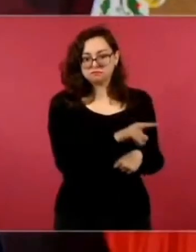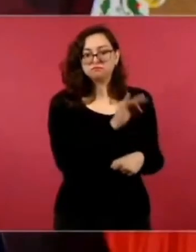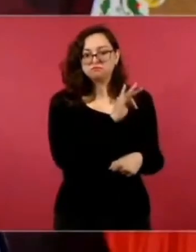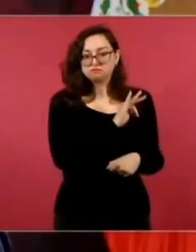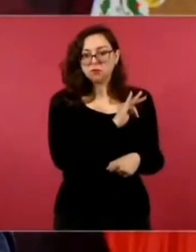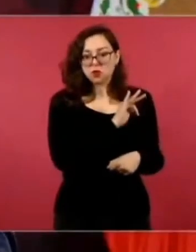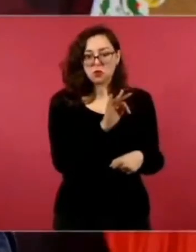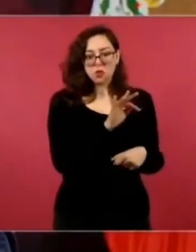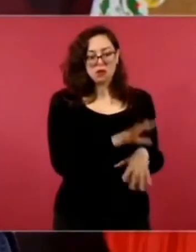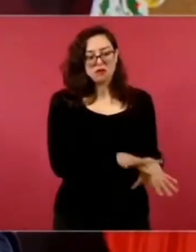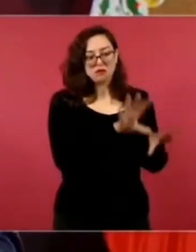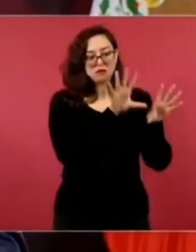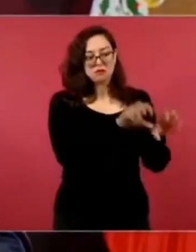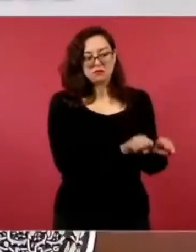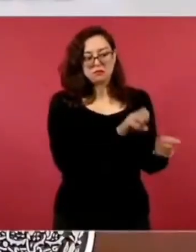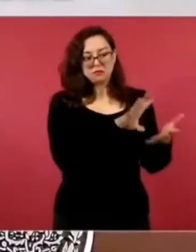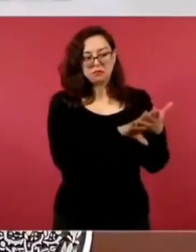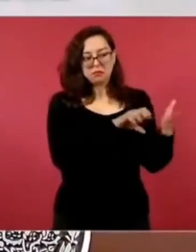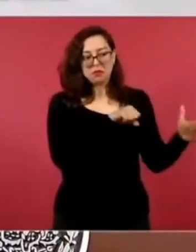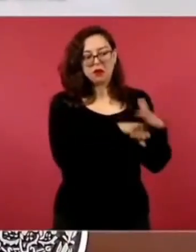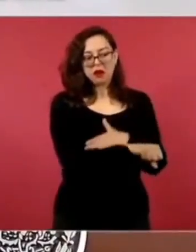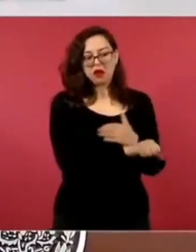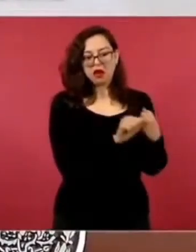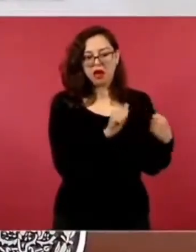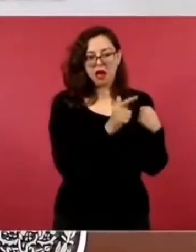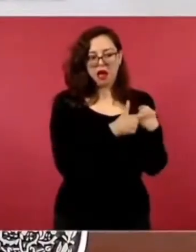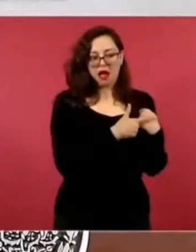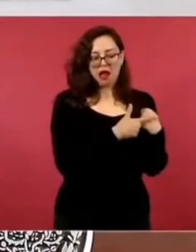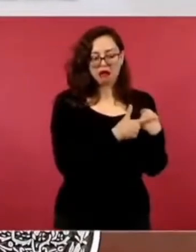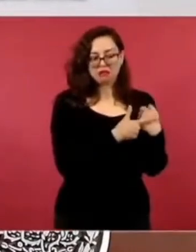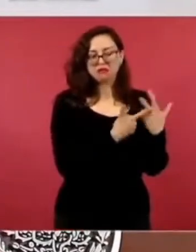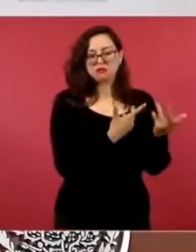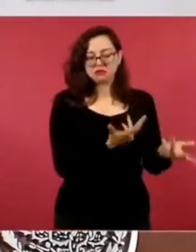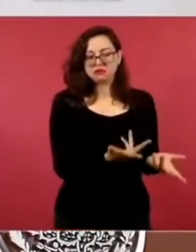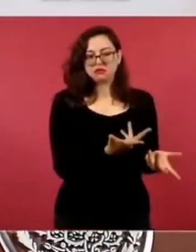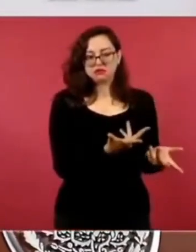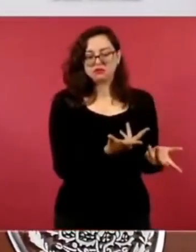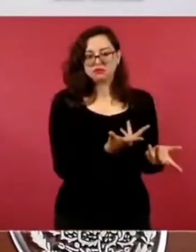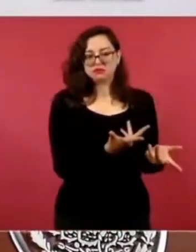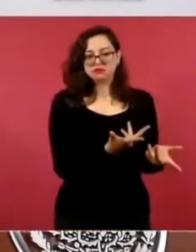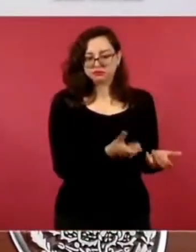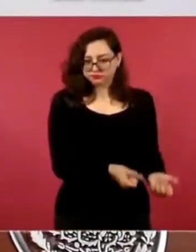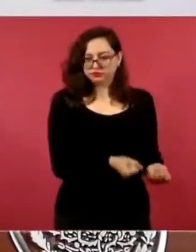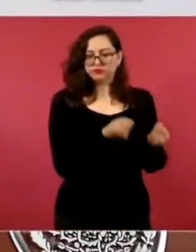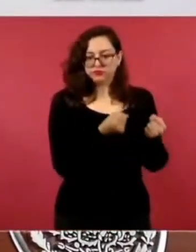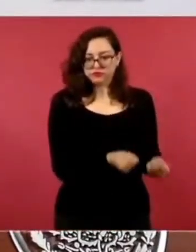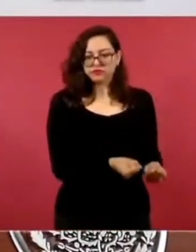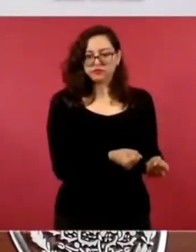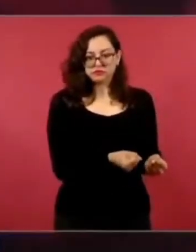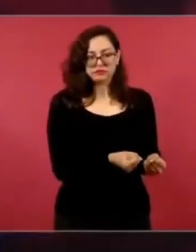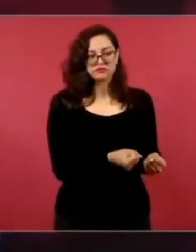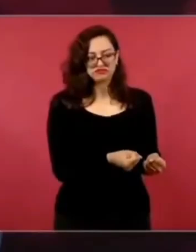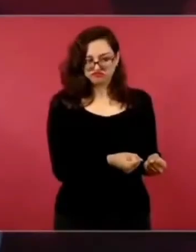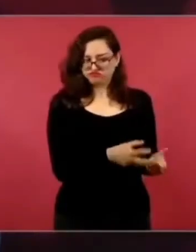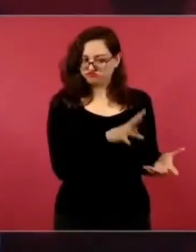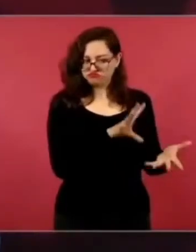de que lo agarraran y sin duda era reputado,